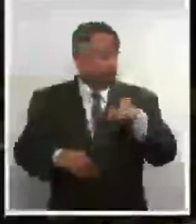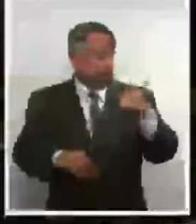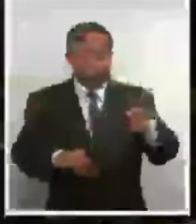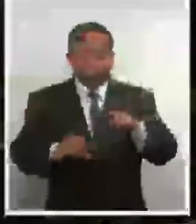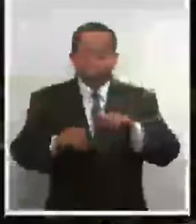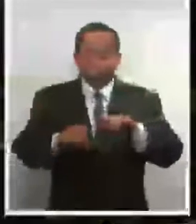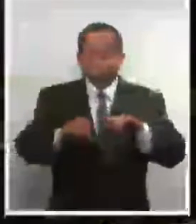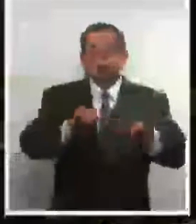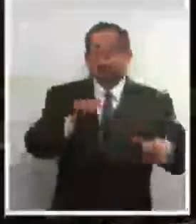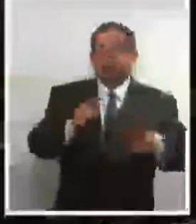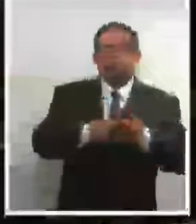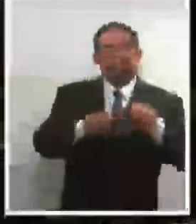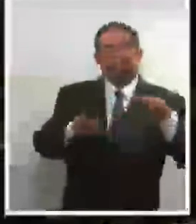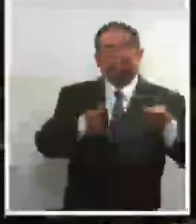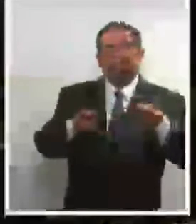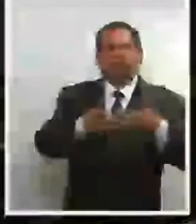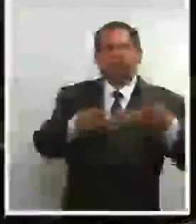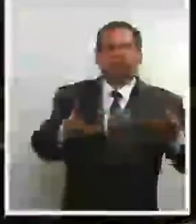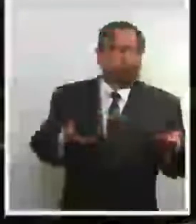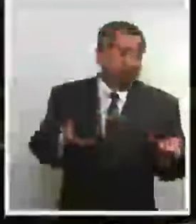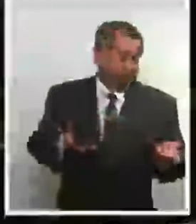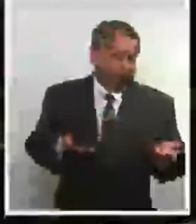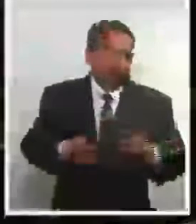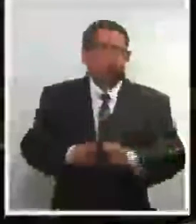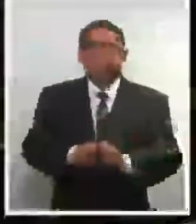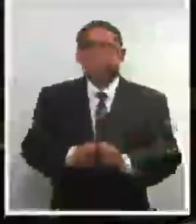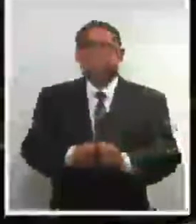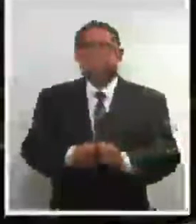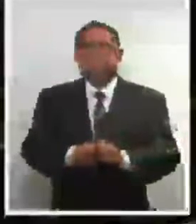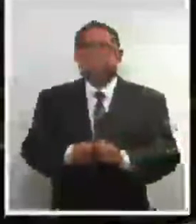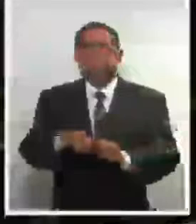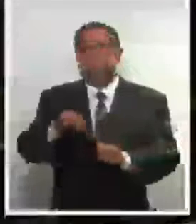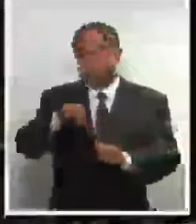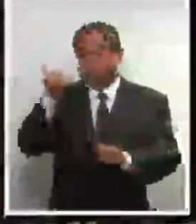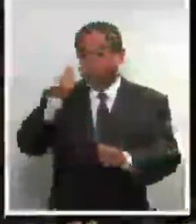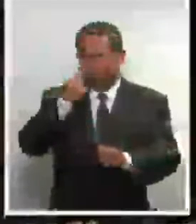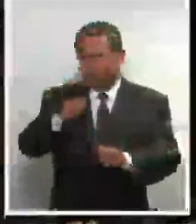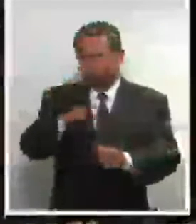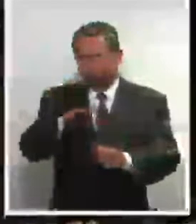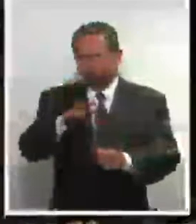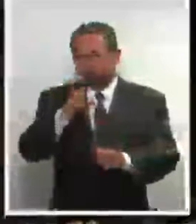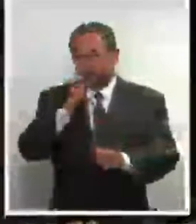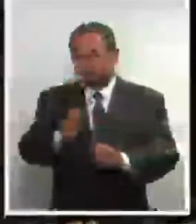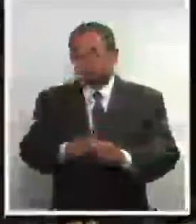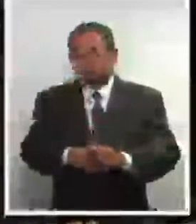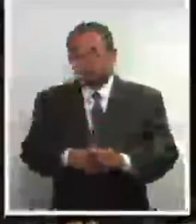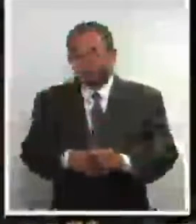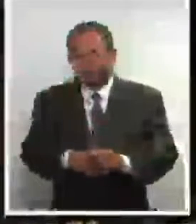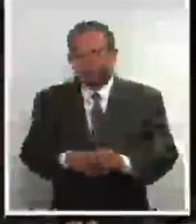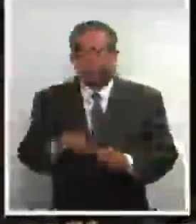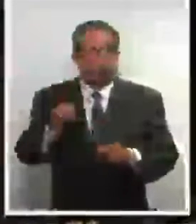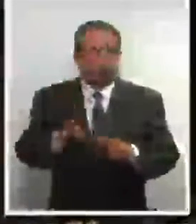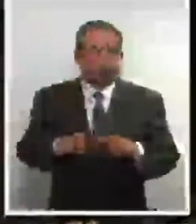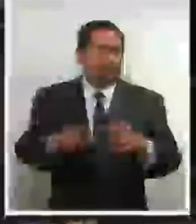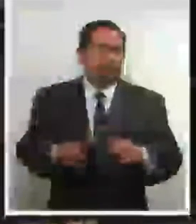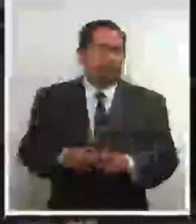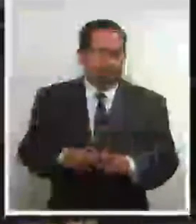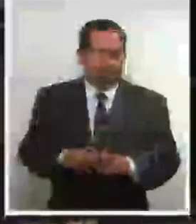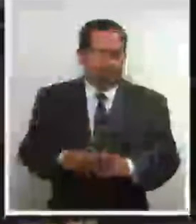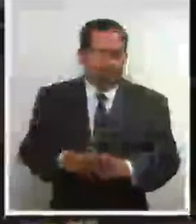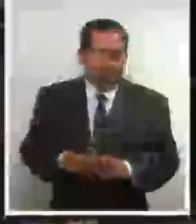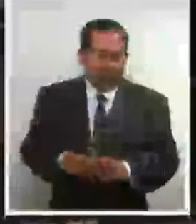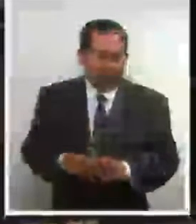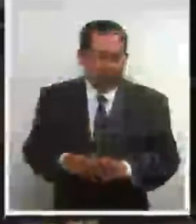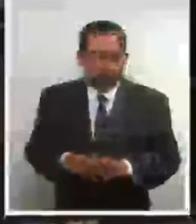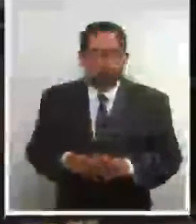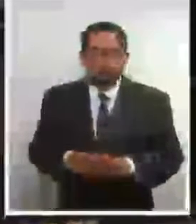poderes fácticos? Otro tema que me llama mucho la atención y es